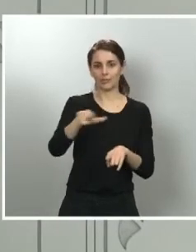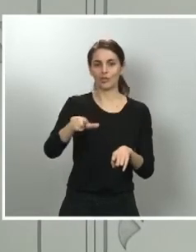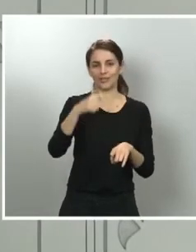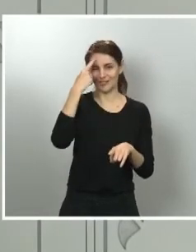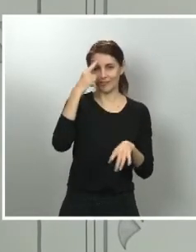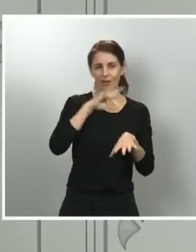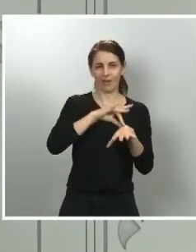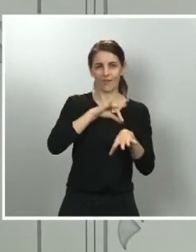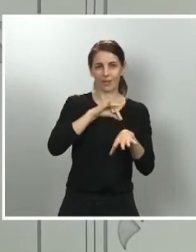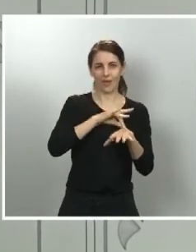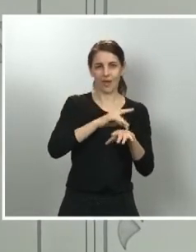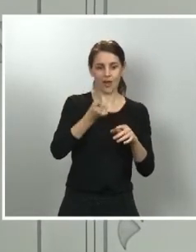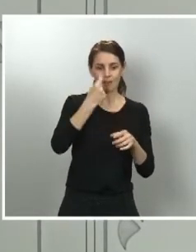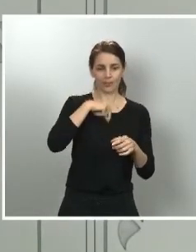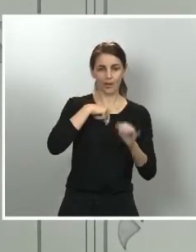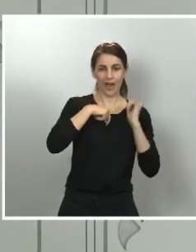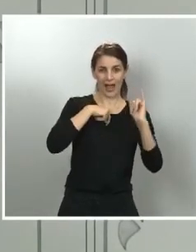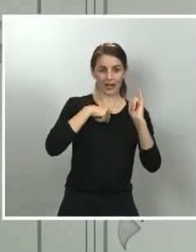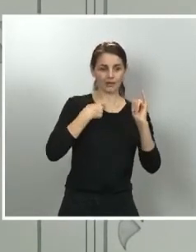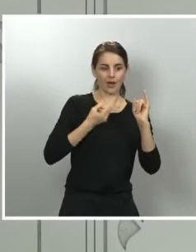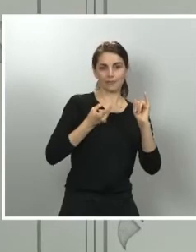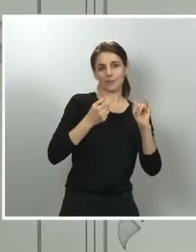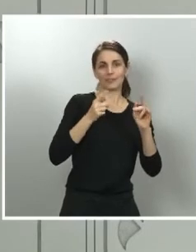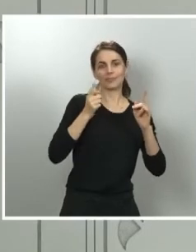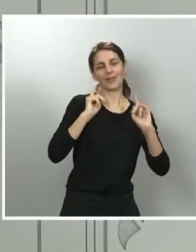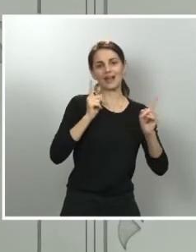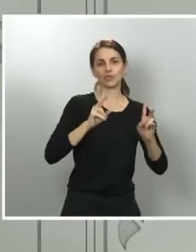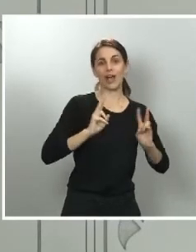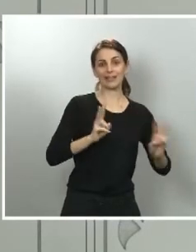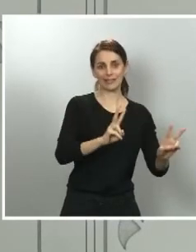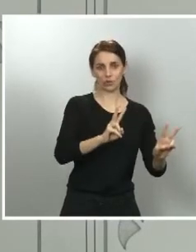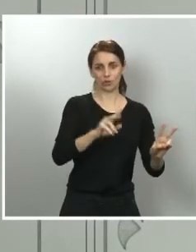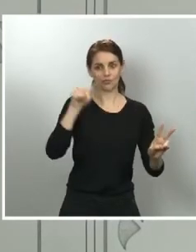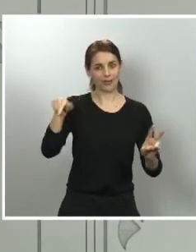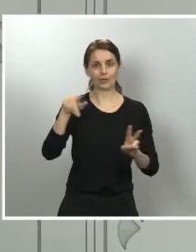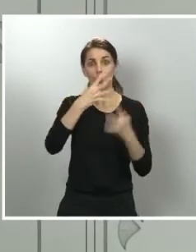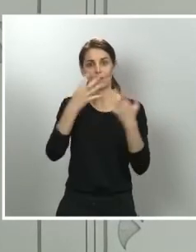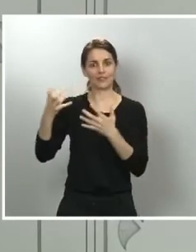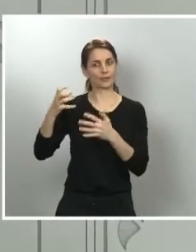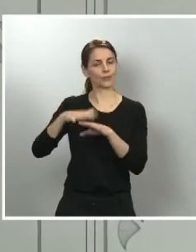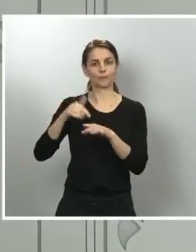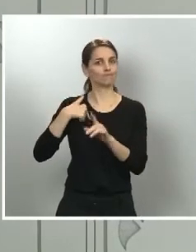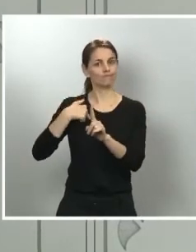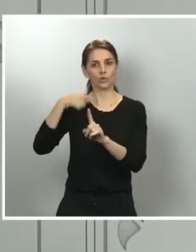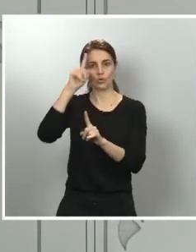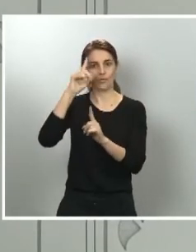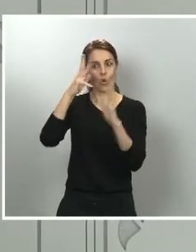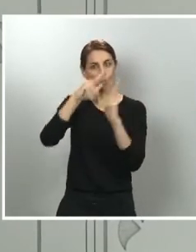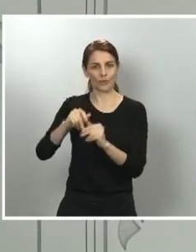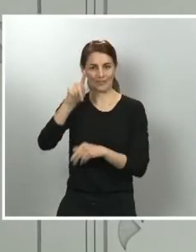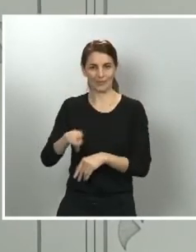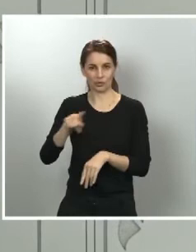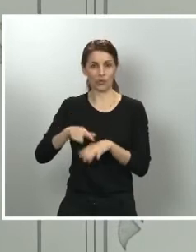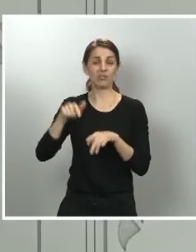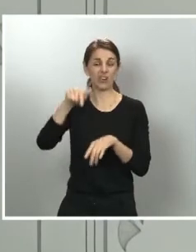que son pero sí decir casos activos este dato se podrá corregir mañana una vez que la comunidad autónoma y el centro privación de alerta se haya